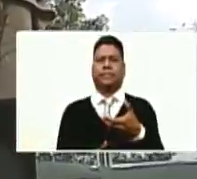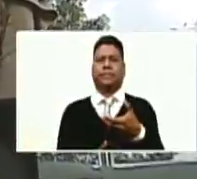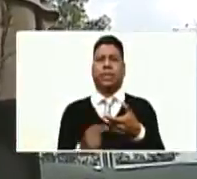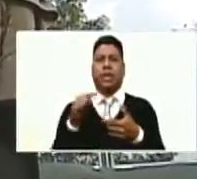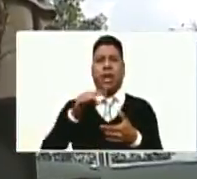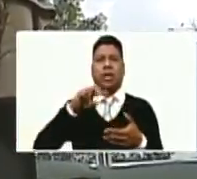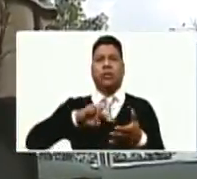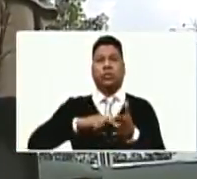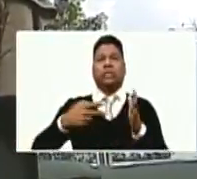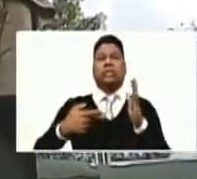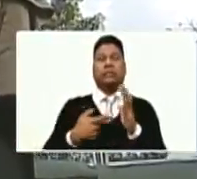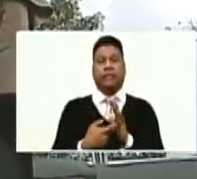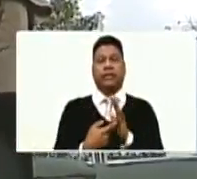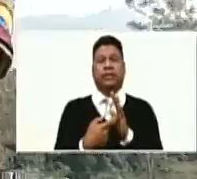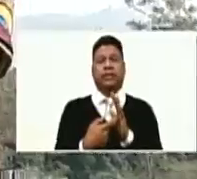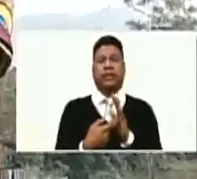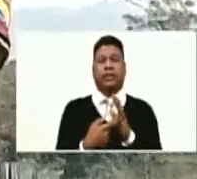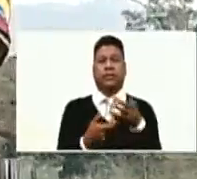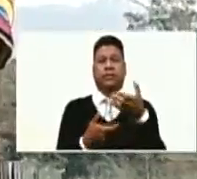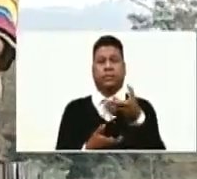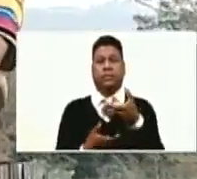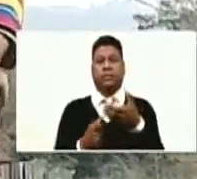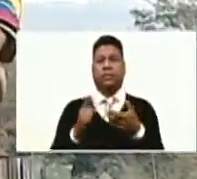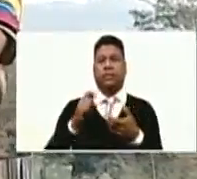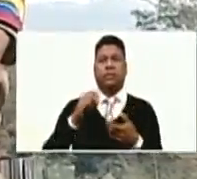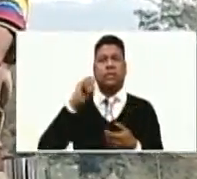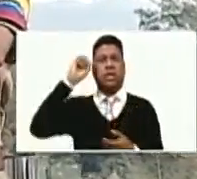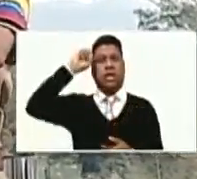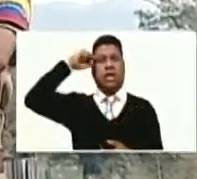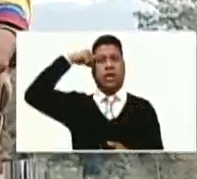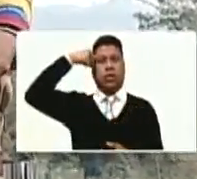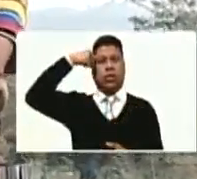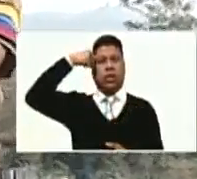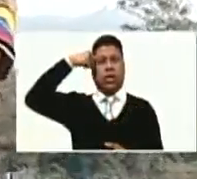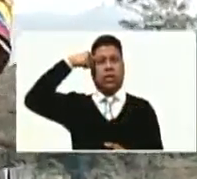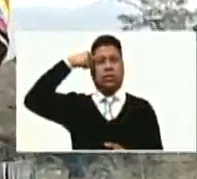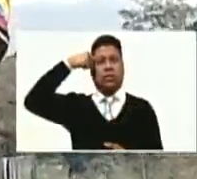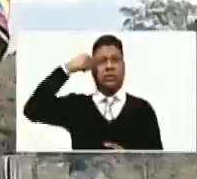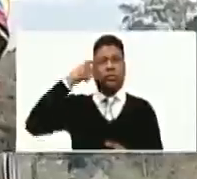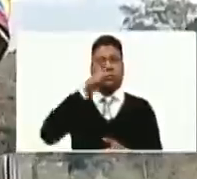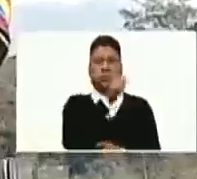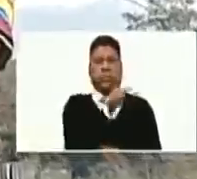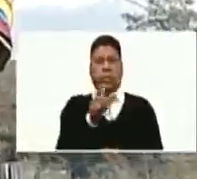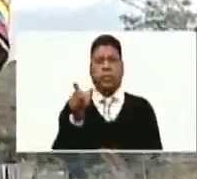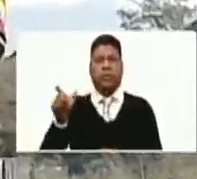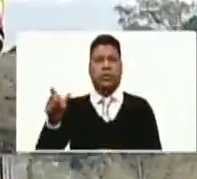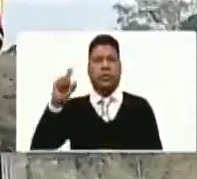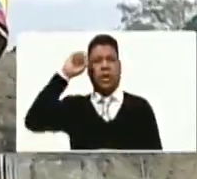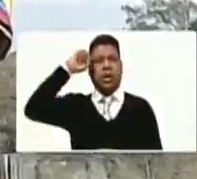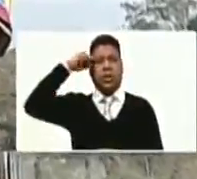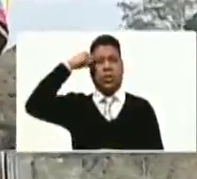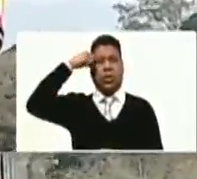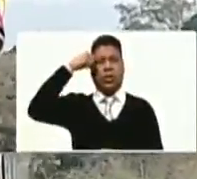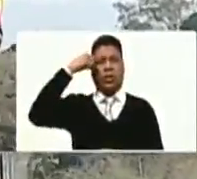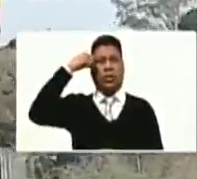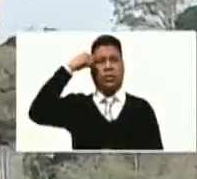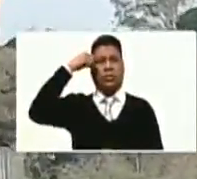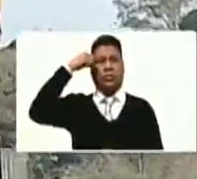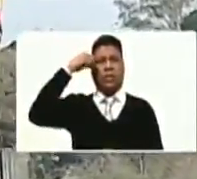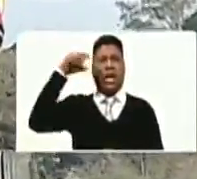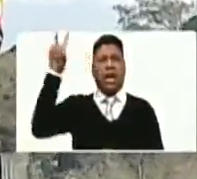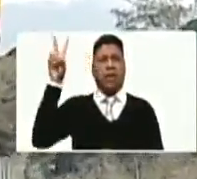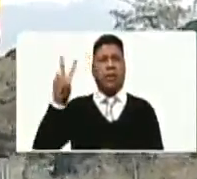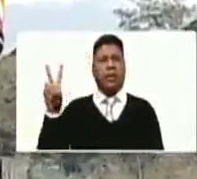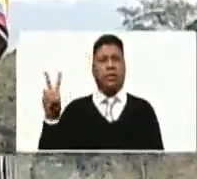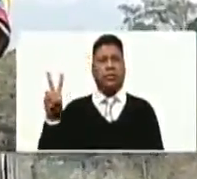representa un acto de memoria pública para recordarle a